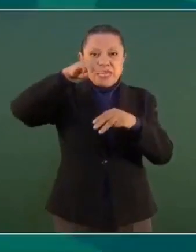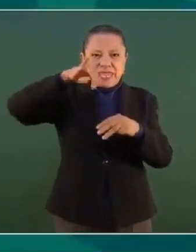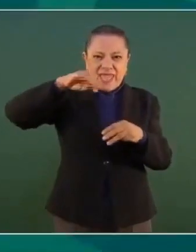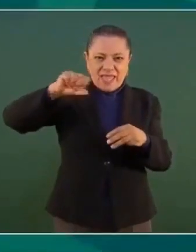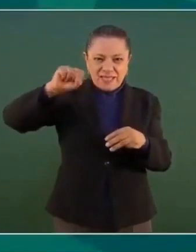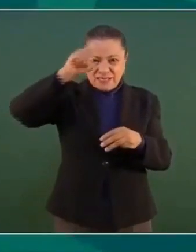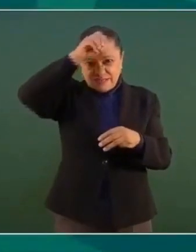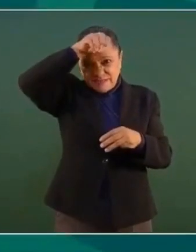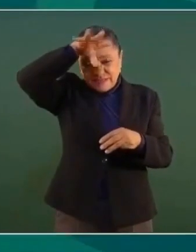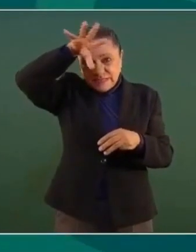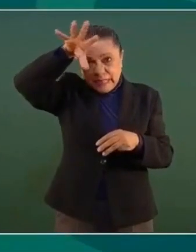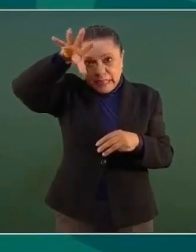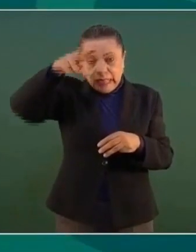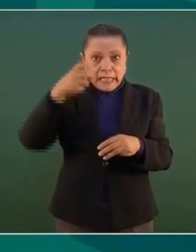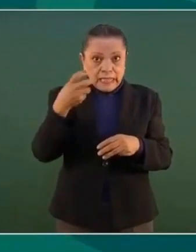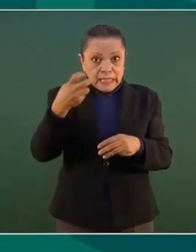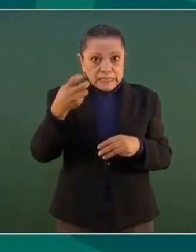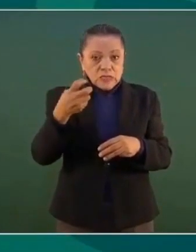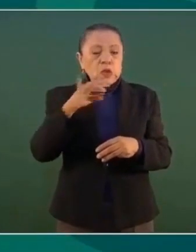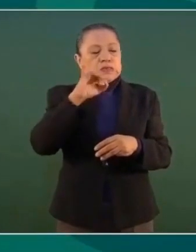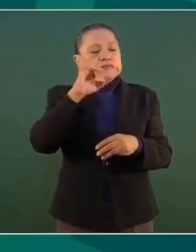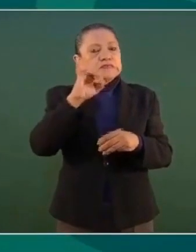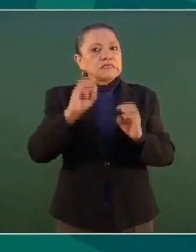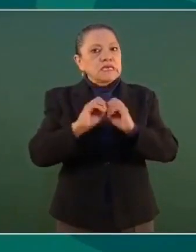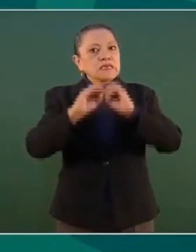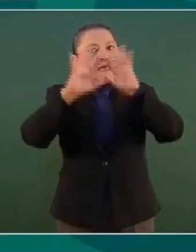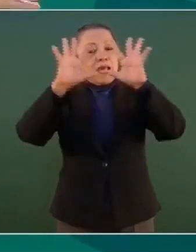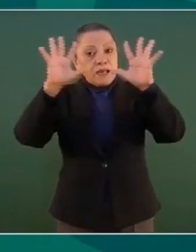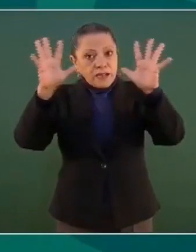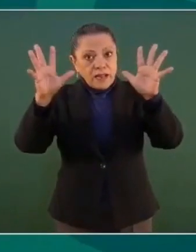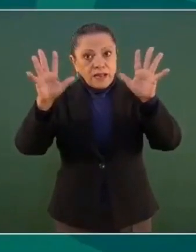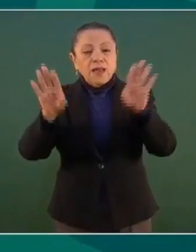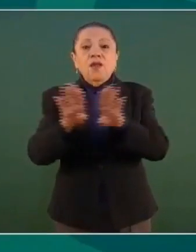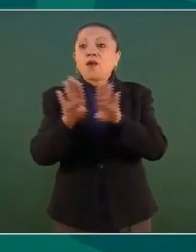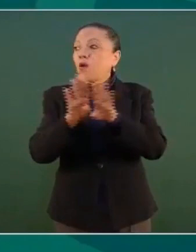importante ir en todo